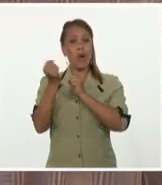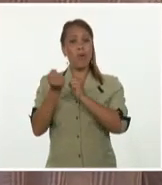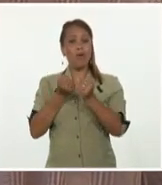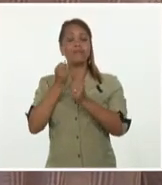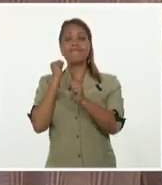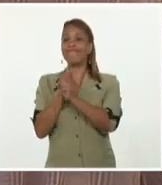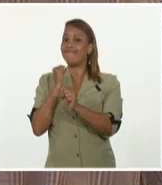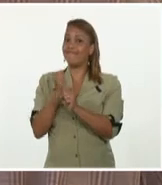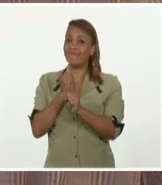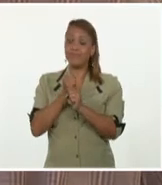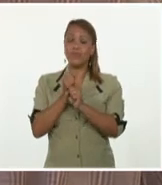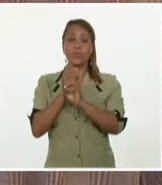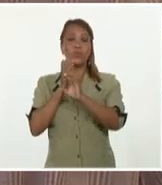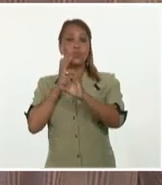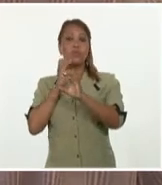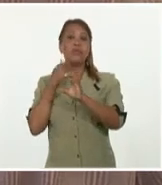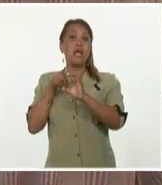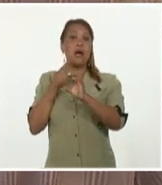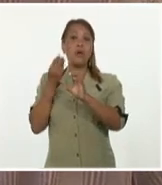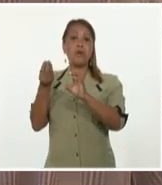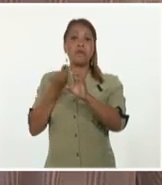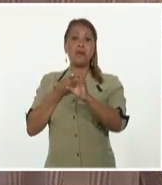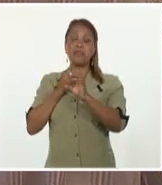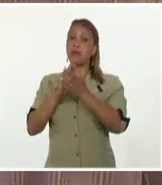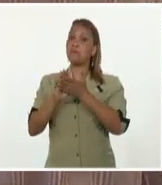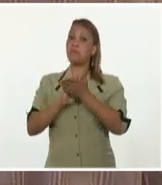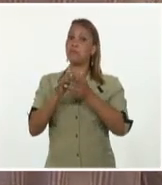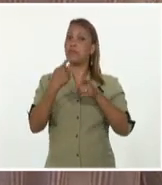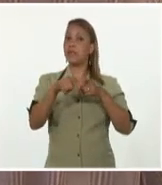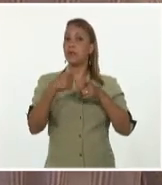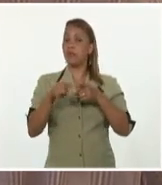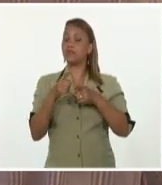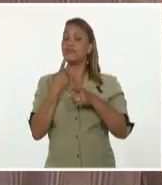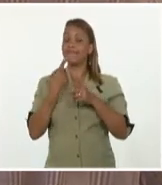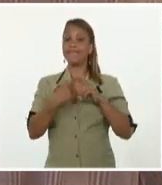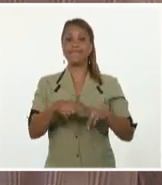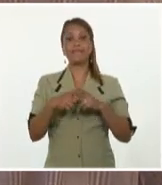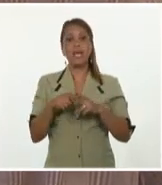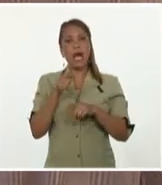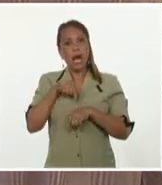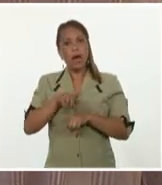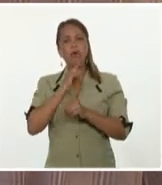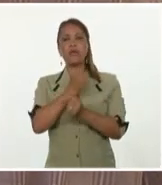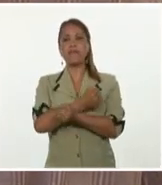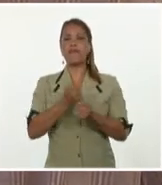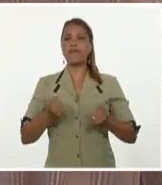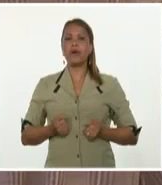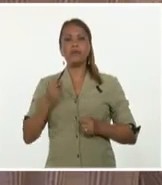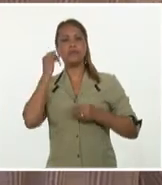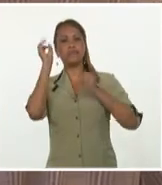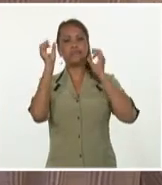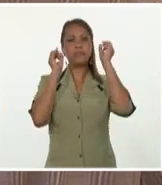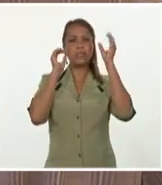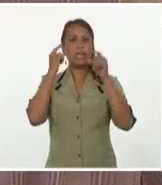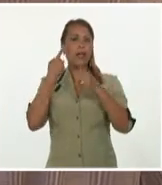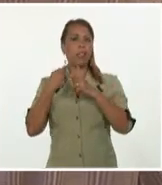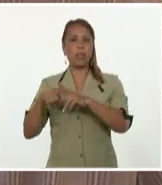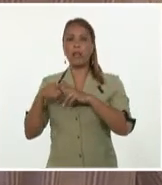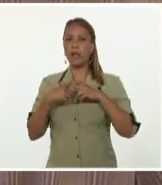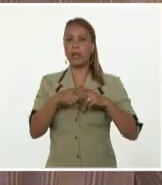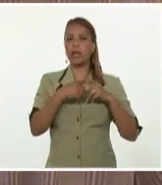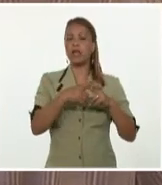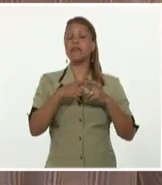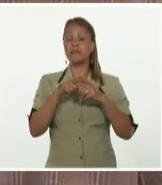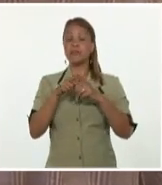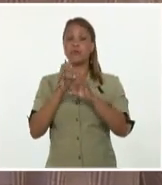la posibilidad de recibir los recursos del costo de explotación. Hay que hacer un esfuerzo grande con los innovadores, con los racionalizadores que nos